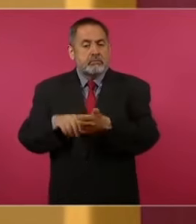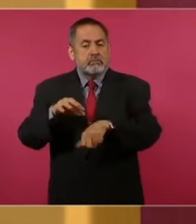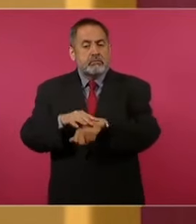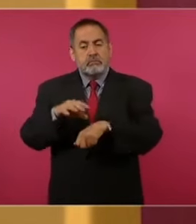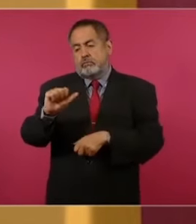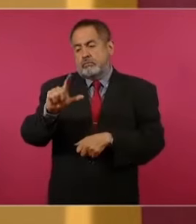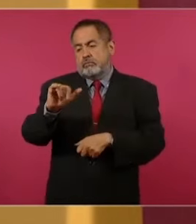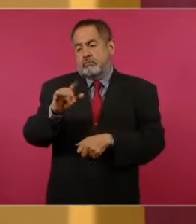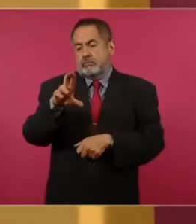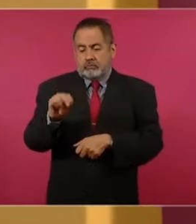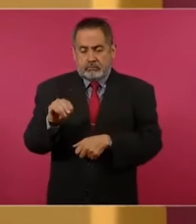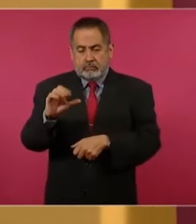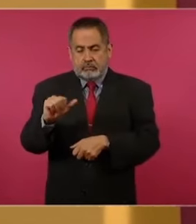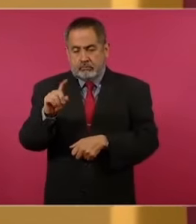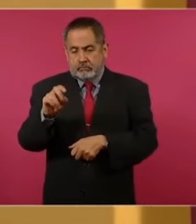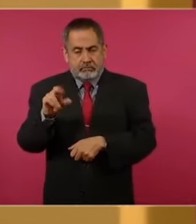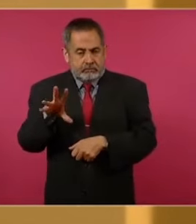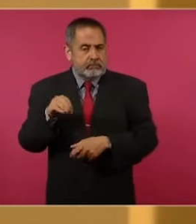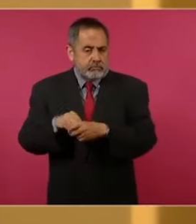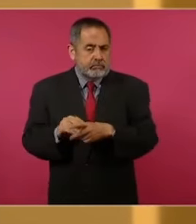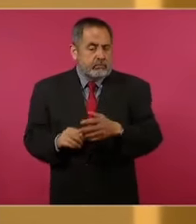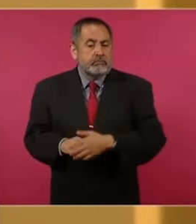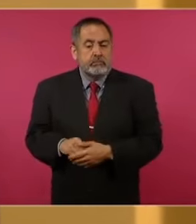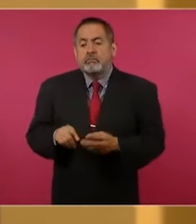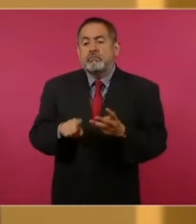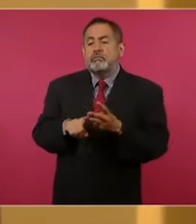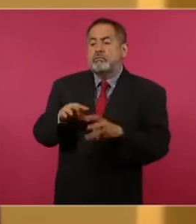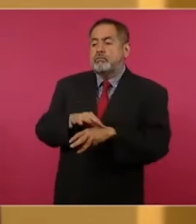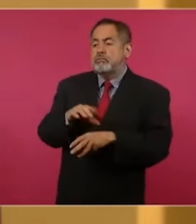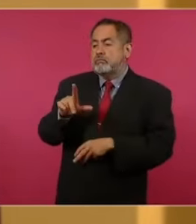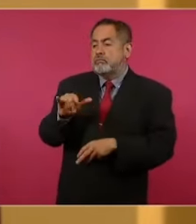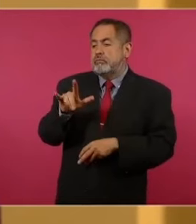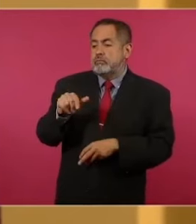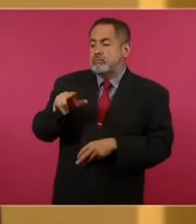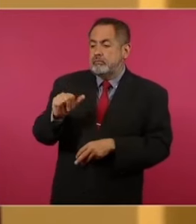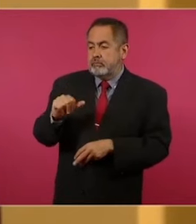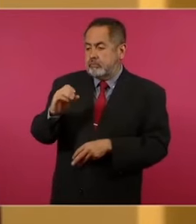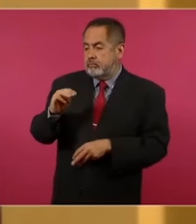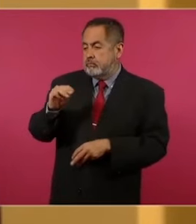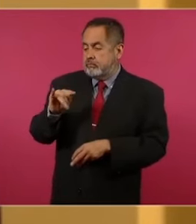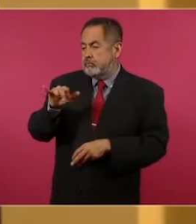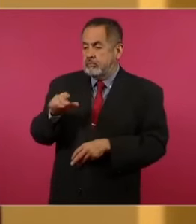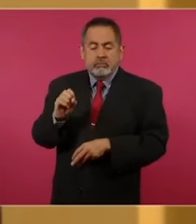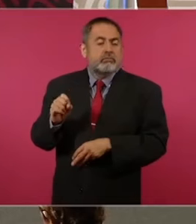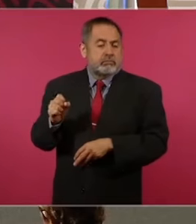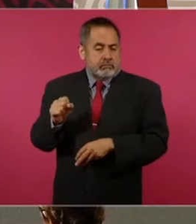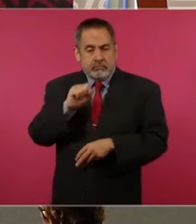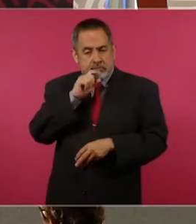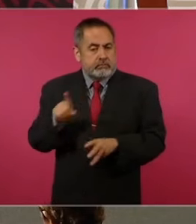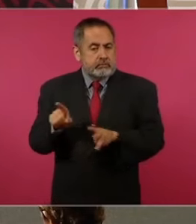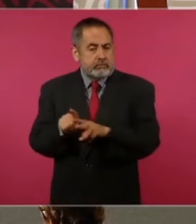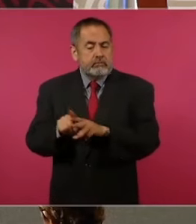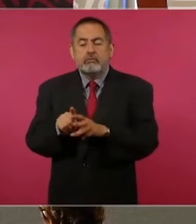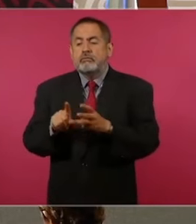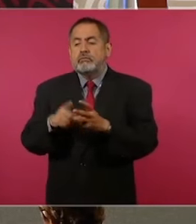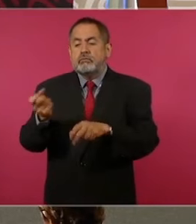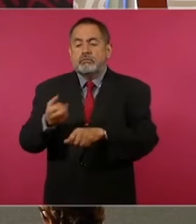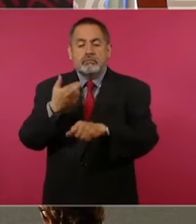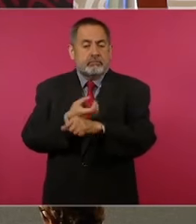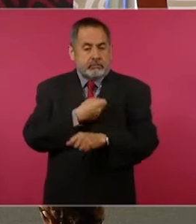Alipi, representante de la Comisión Presidencial, la doctora Liliana Montejo, coordinadora de IMSS Bienestar, además de la secretaria de